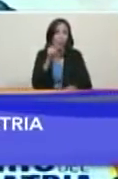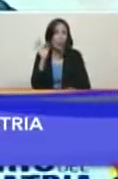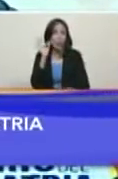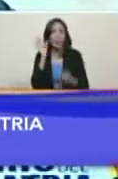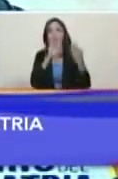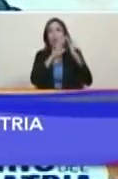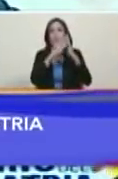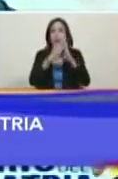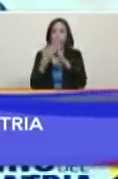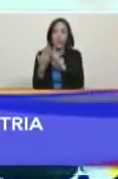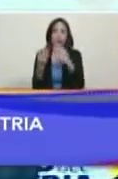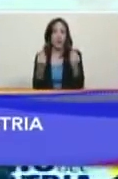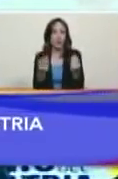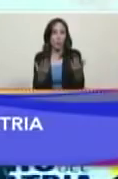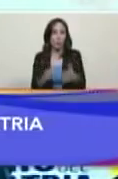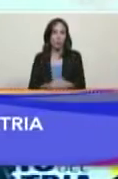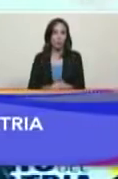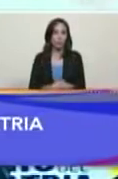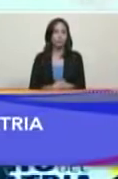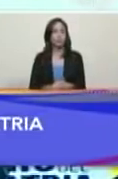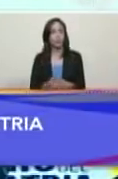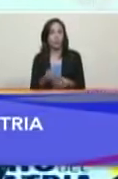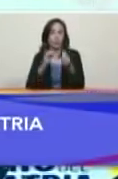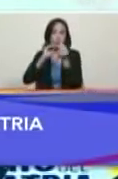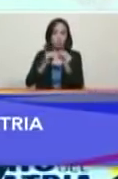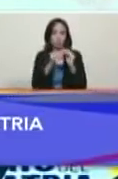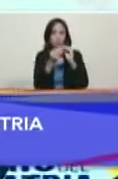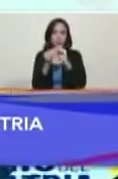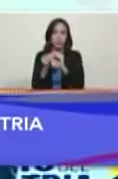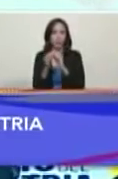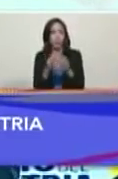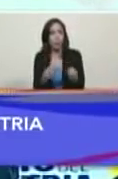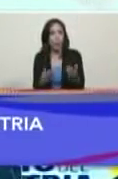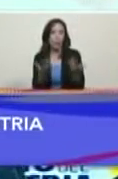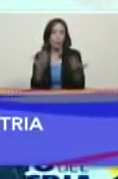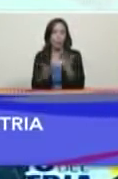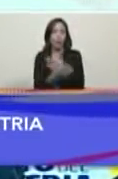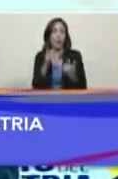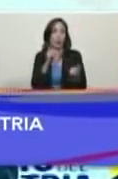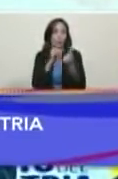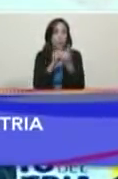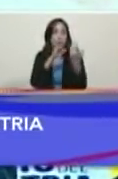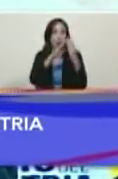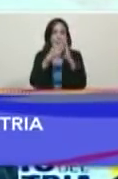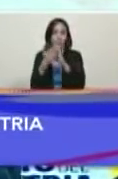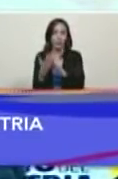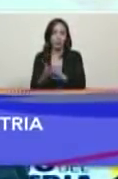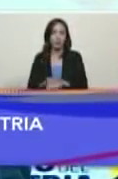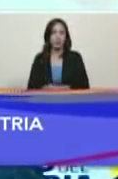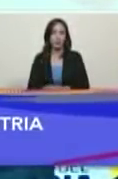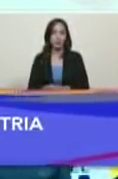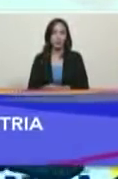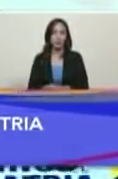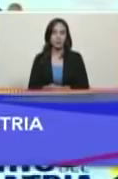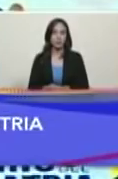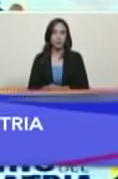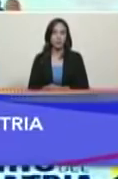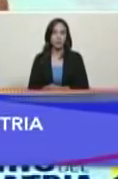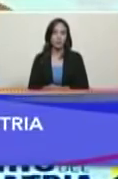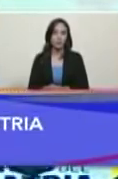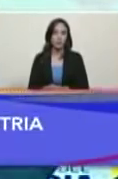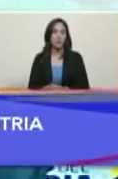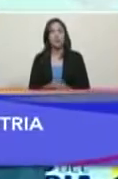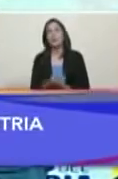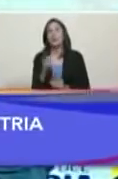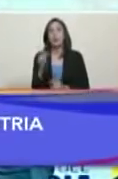comunidad. Entonces hay que perfeccionar la atención de salud en la comunidad. Otra prioridad es captar